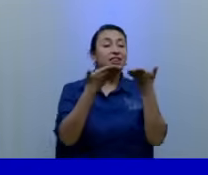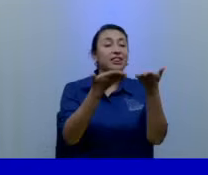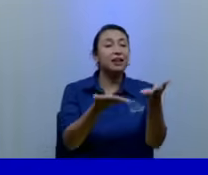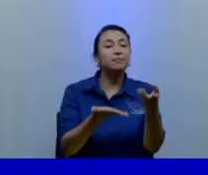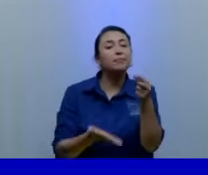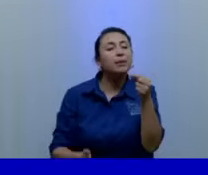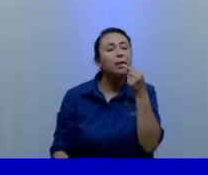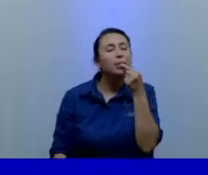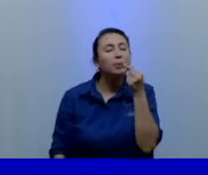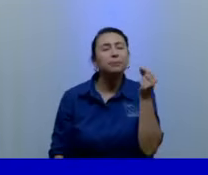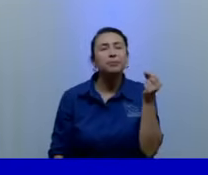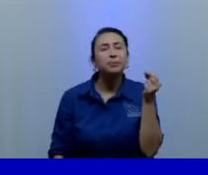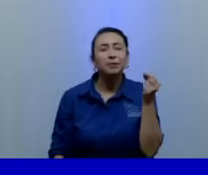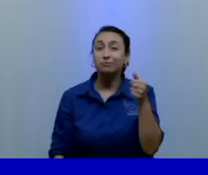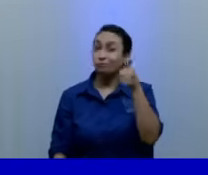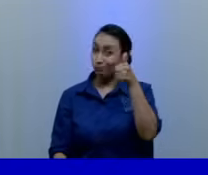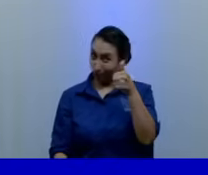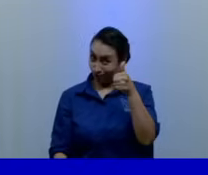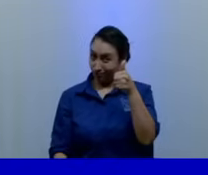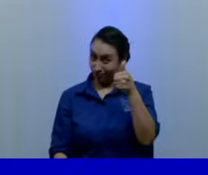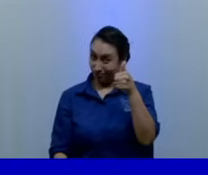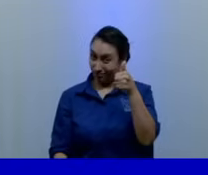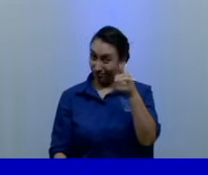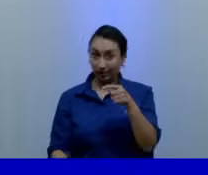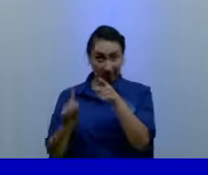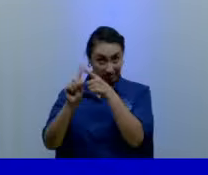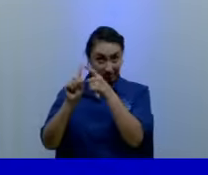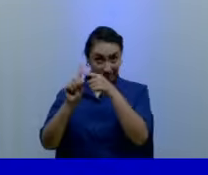es la identidad. Entonces miremos esto